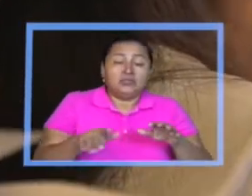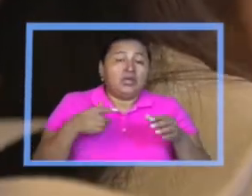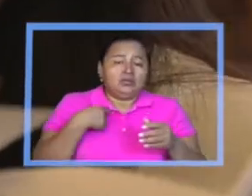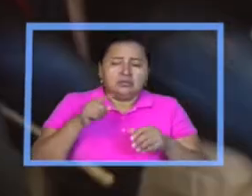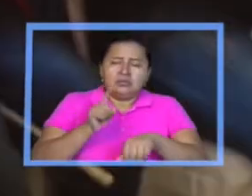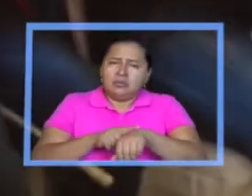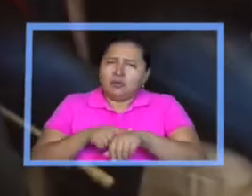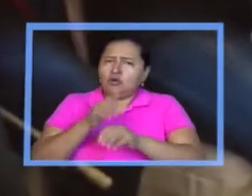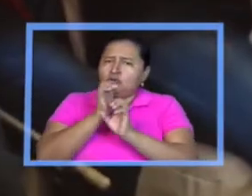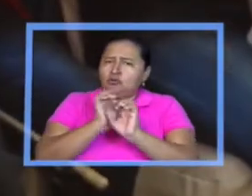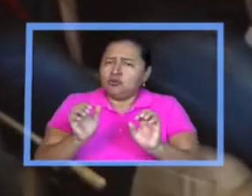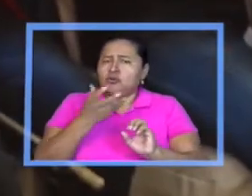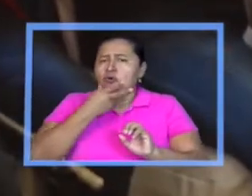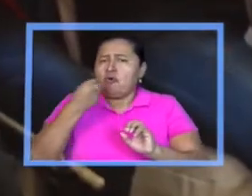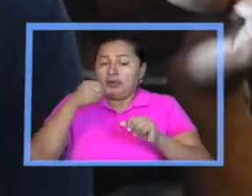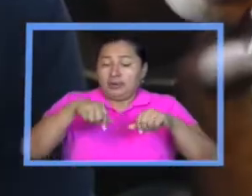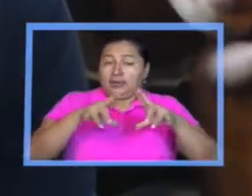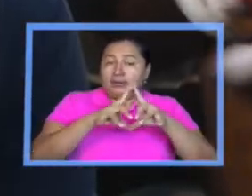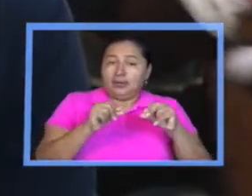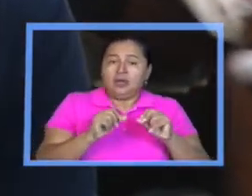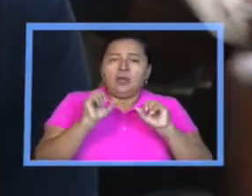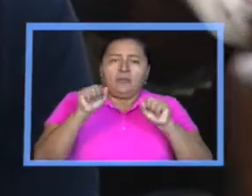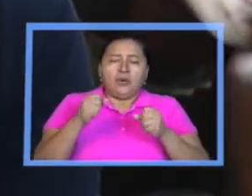qué aprendiste?